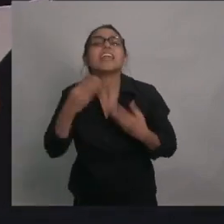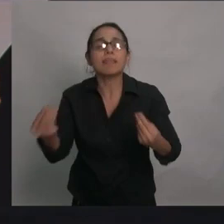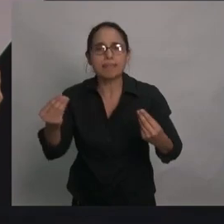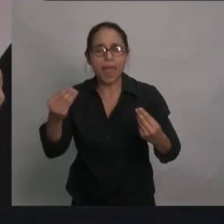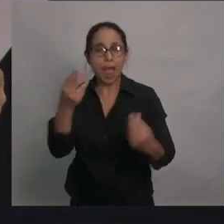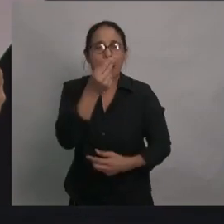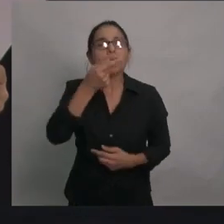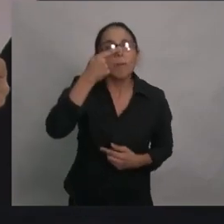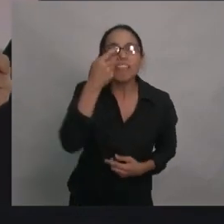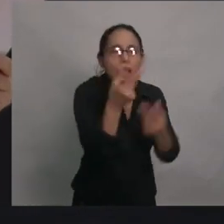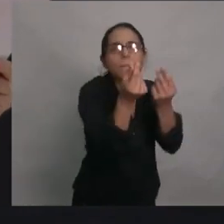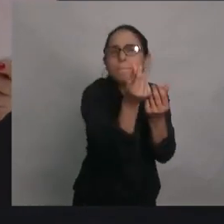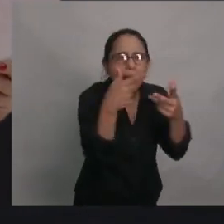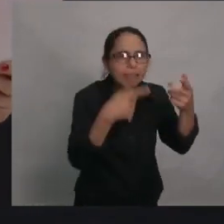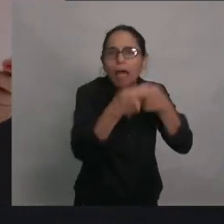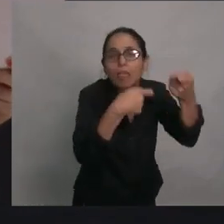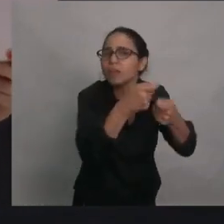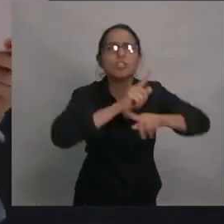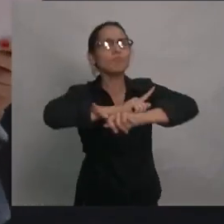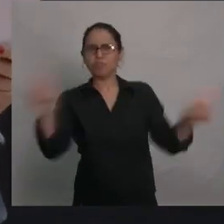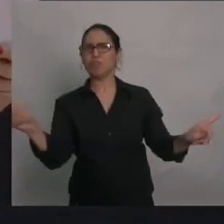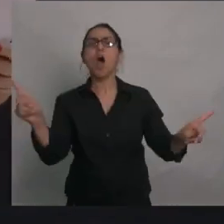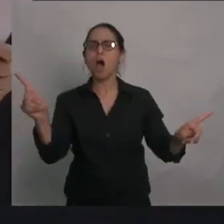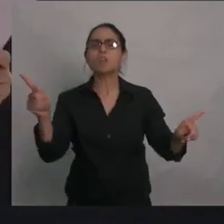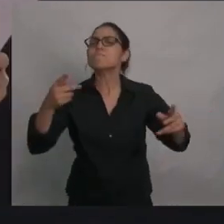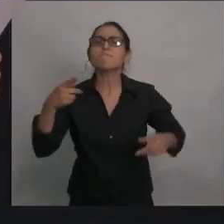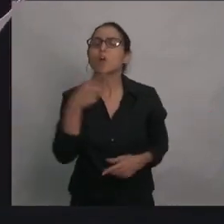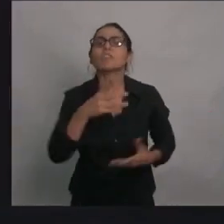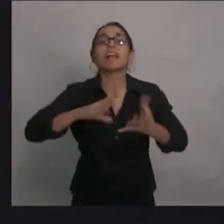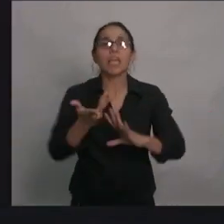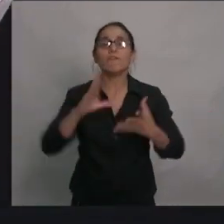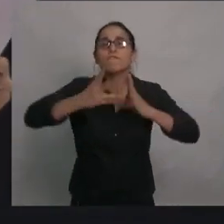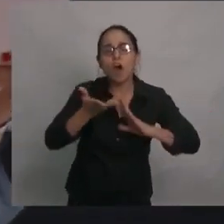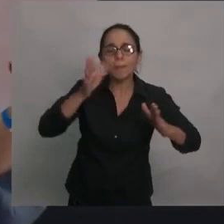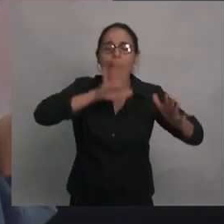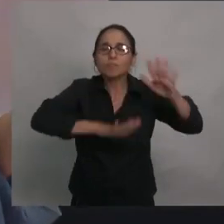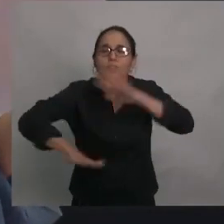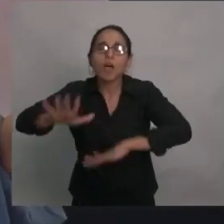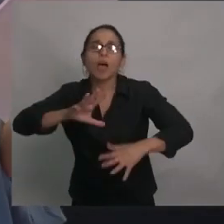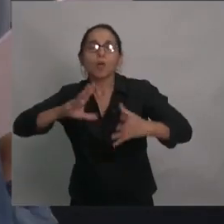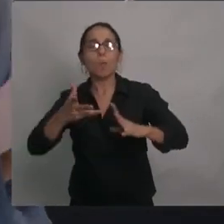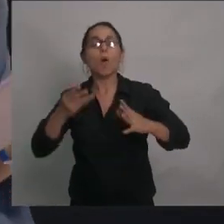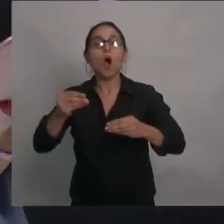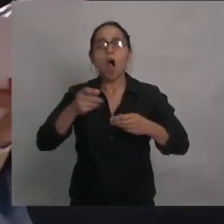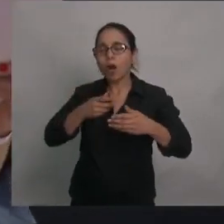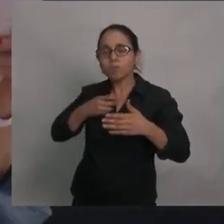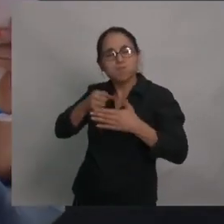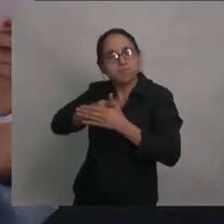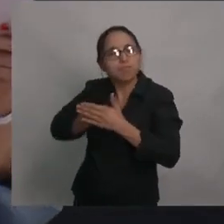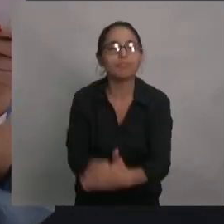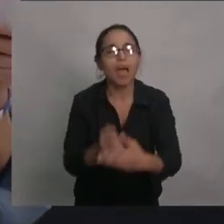y antirracista que visibilice claramente la conexión estructural que hay entre la opresión de género y el